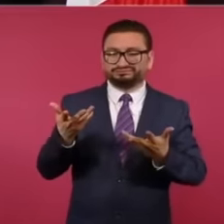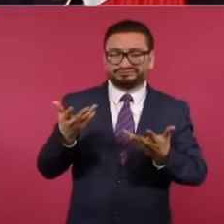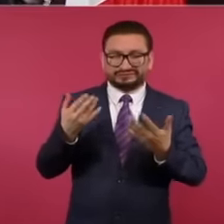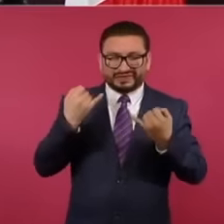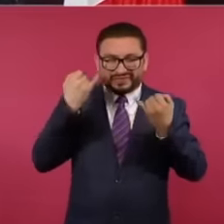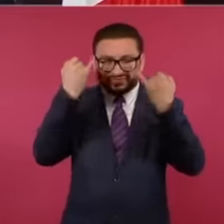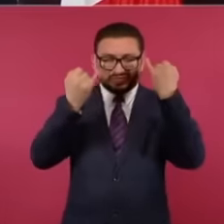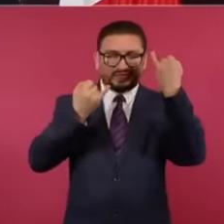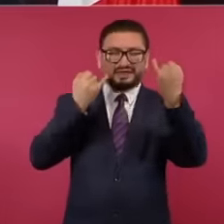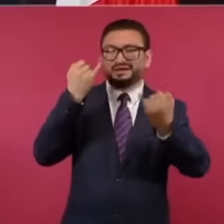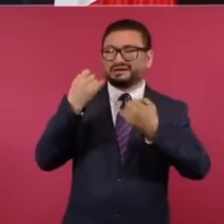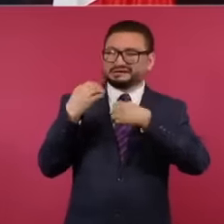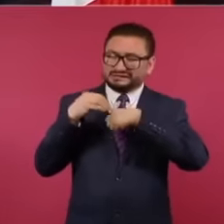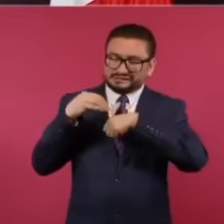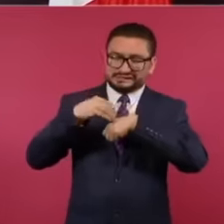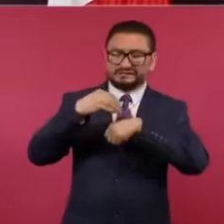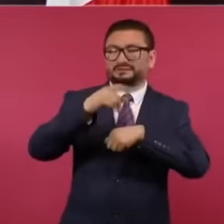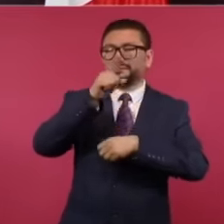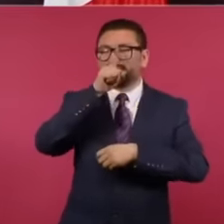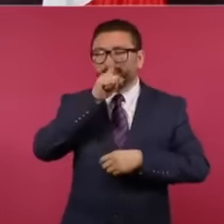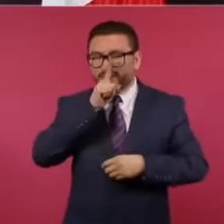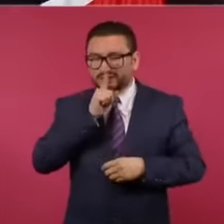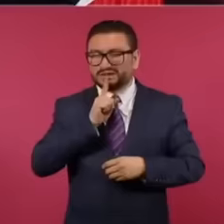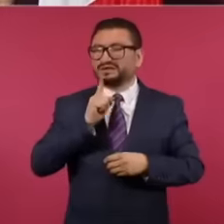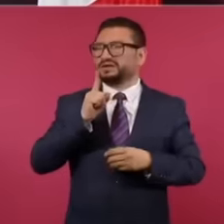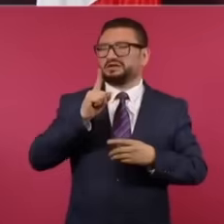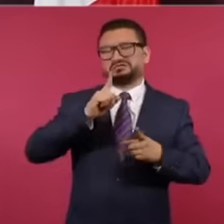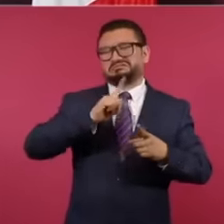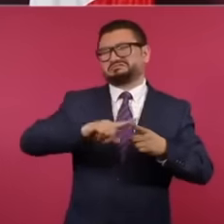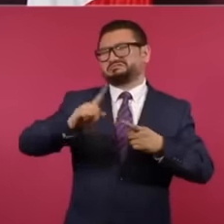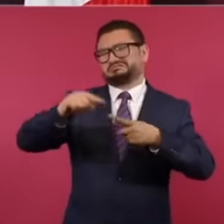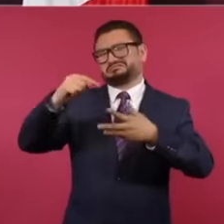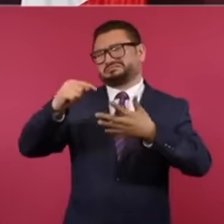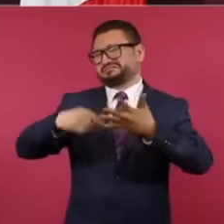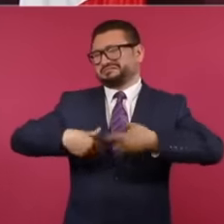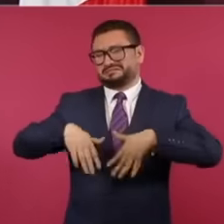a mentir y a cualquier cosa.